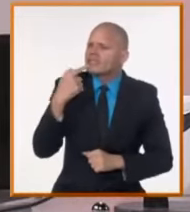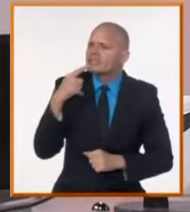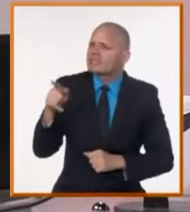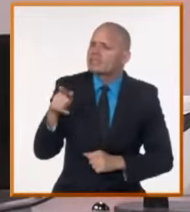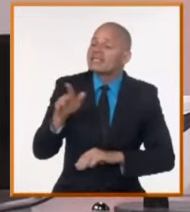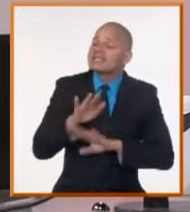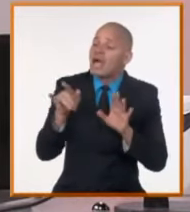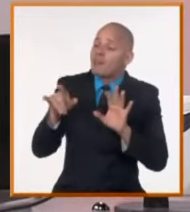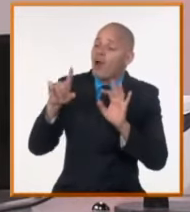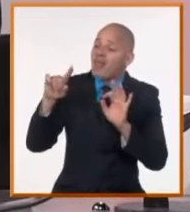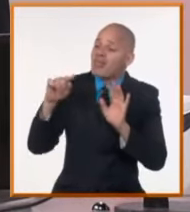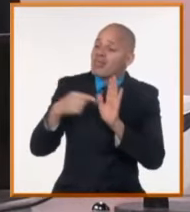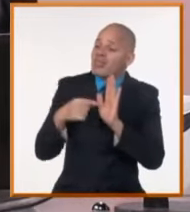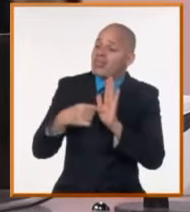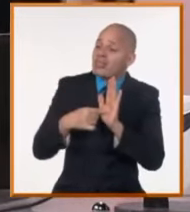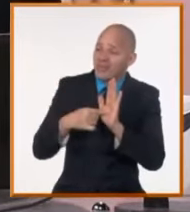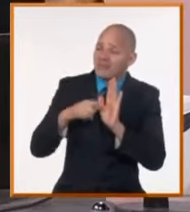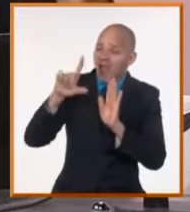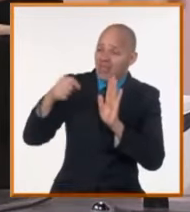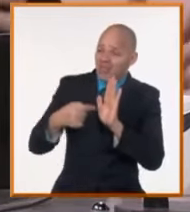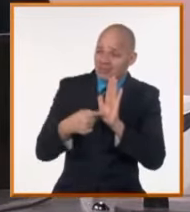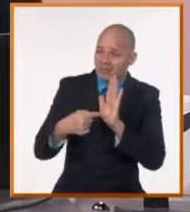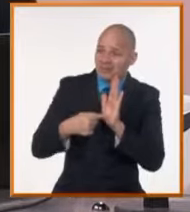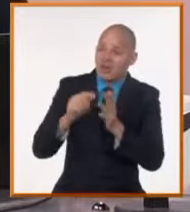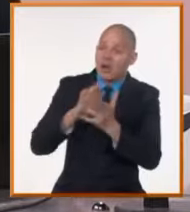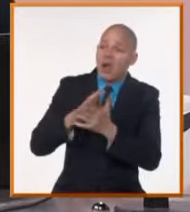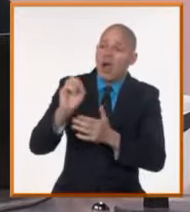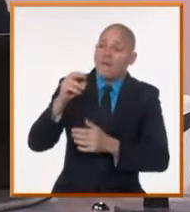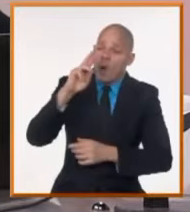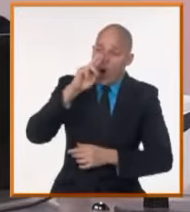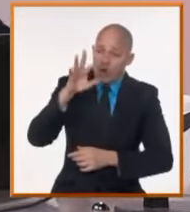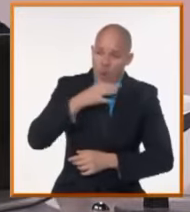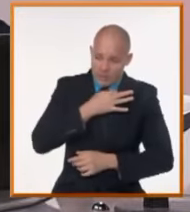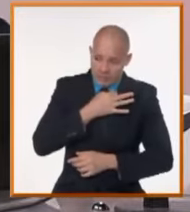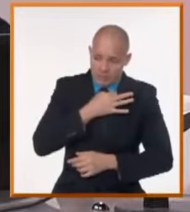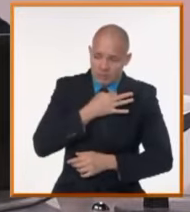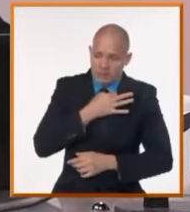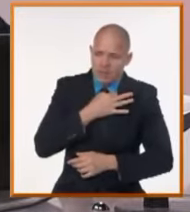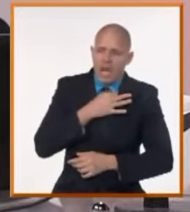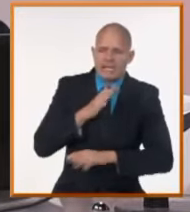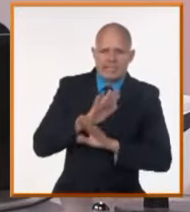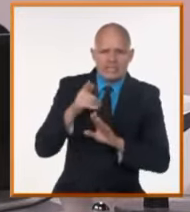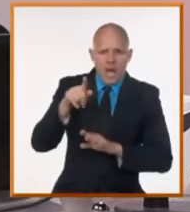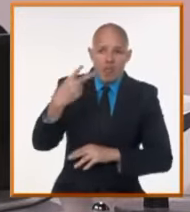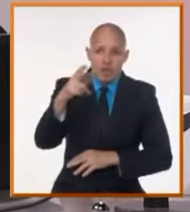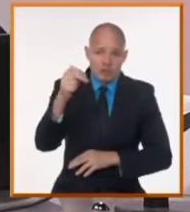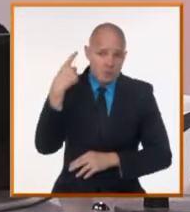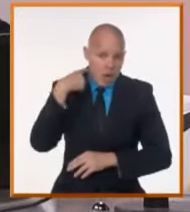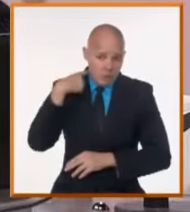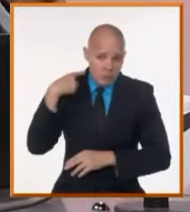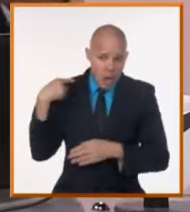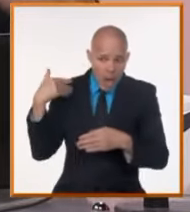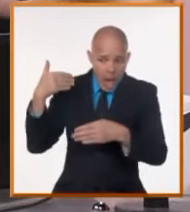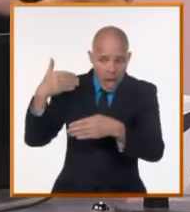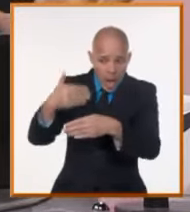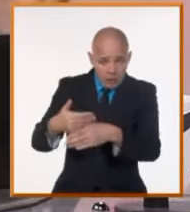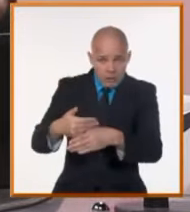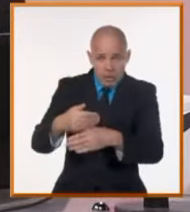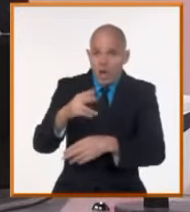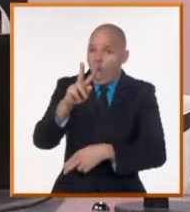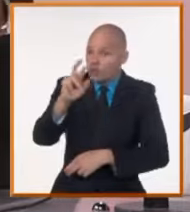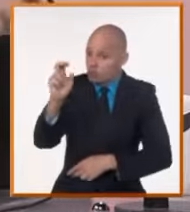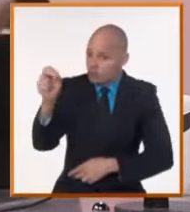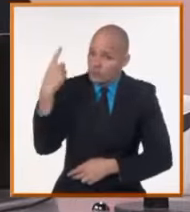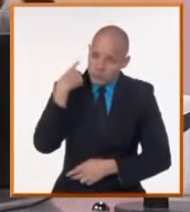años, vamos a decir, ha variado. Yo tengo por ahí unos materiales, quizás no nos dé mucho tiempo ponerlo, donde, por